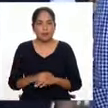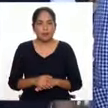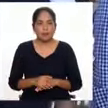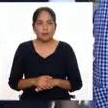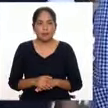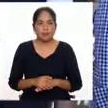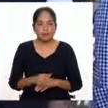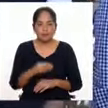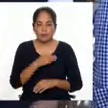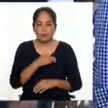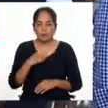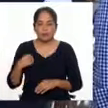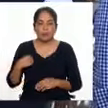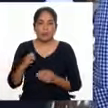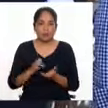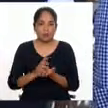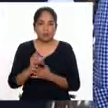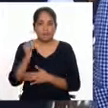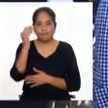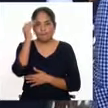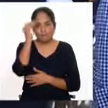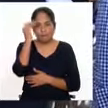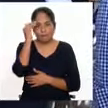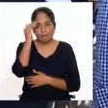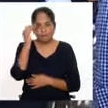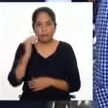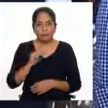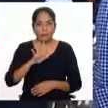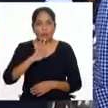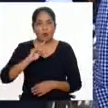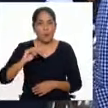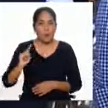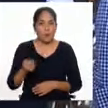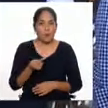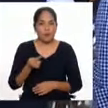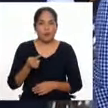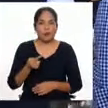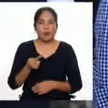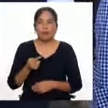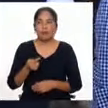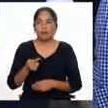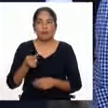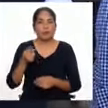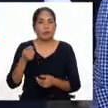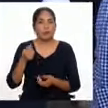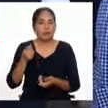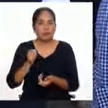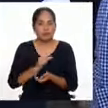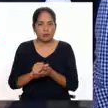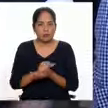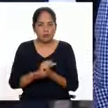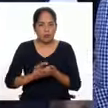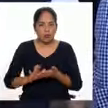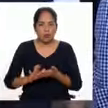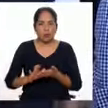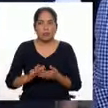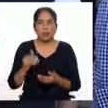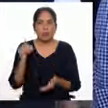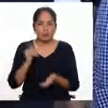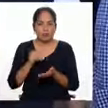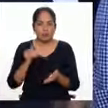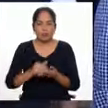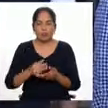ya nuestra ministra de Educación sabe que las 5.000 becas a nivel nacional la tenemos que duplicar a